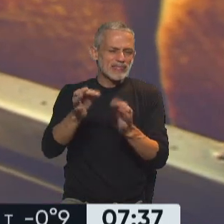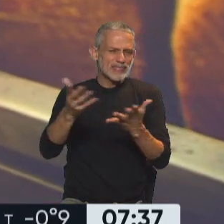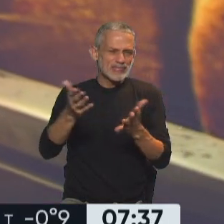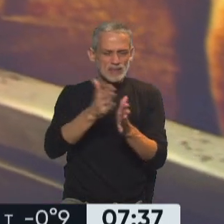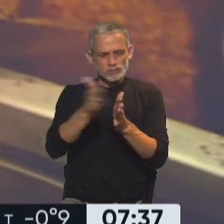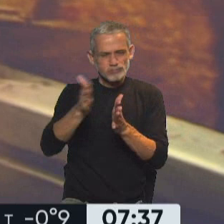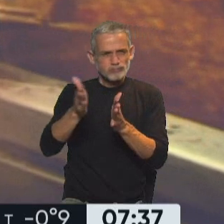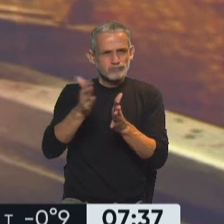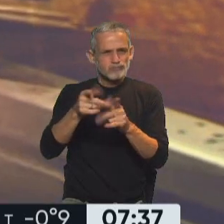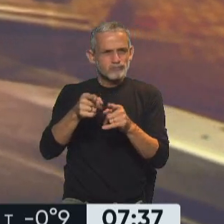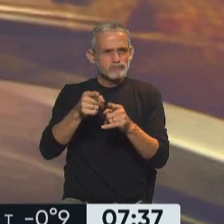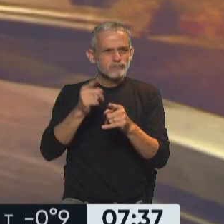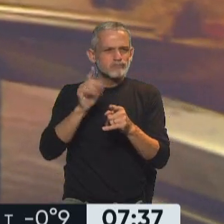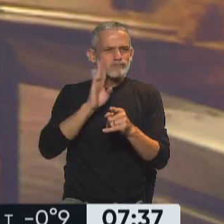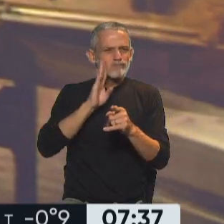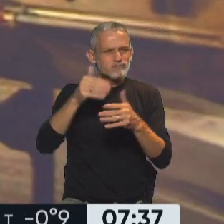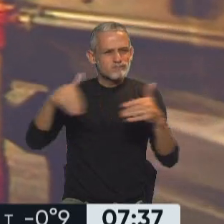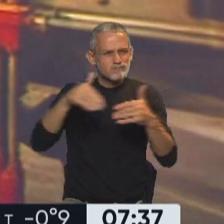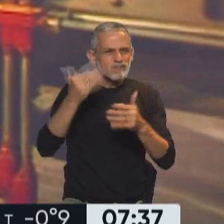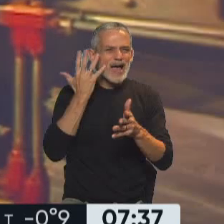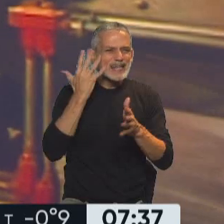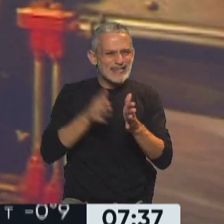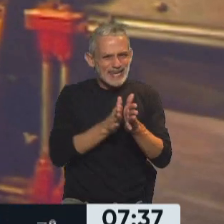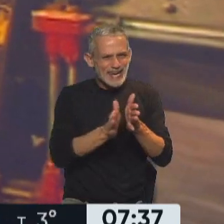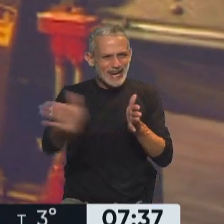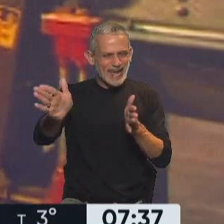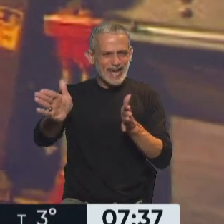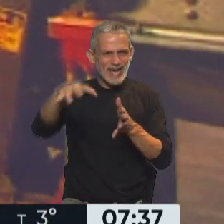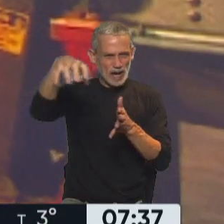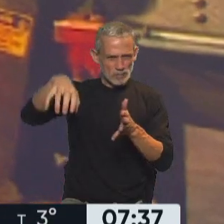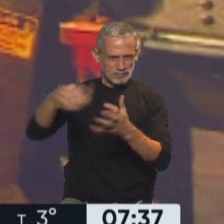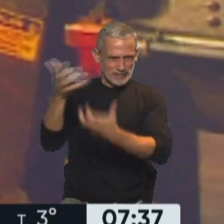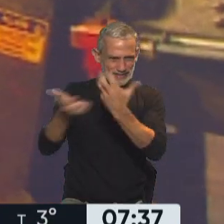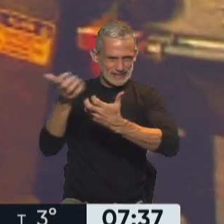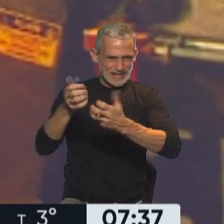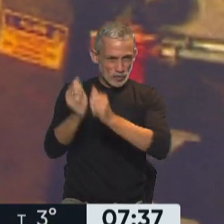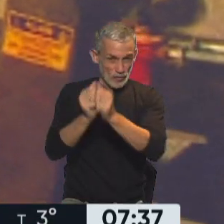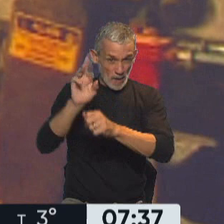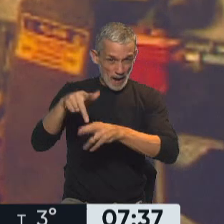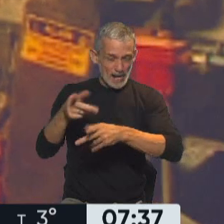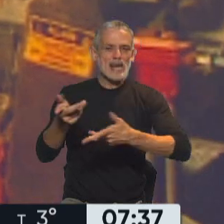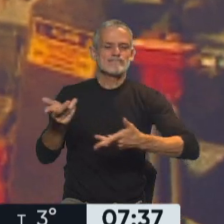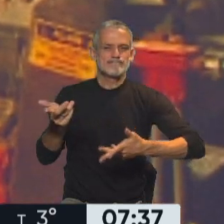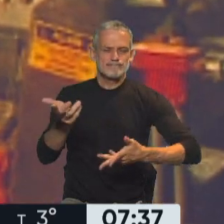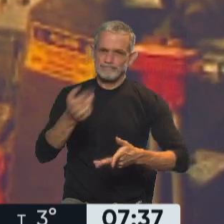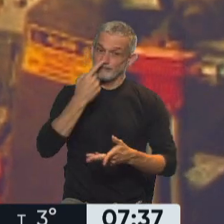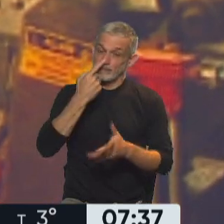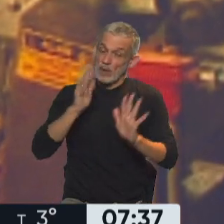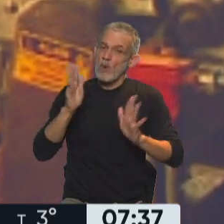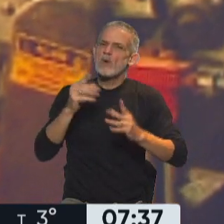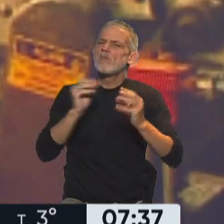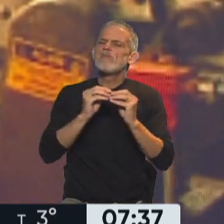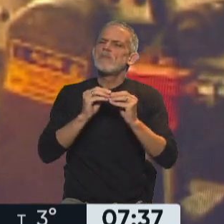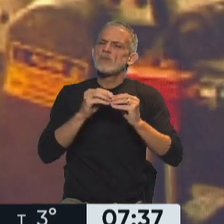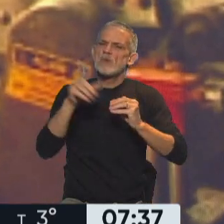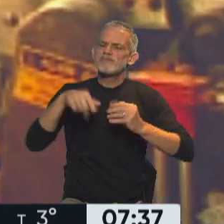cuadras del acceso a Tigre, el ramal justamente del acceso norte. Te lo digo porque sería interesante saber cuáles fueron las